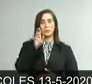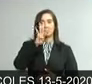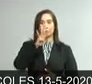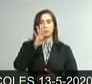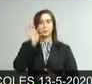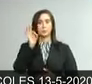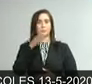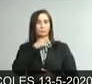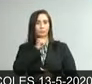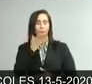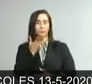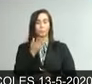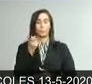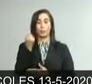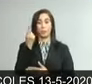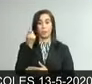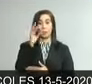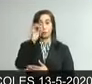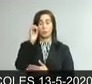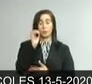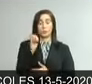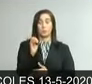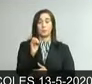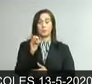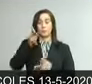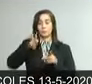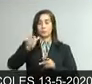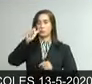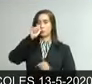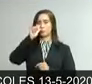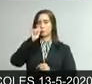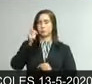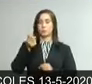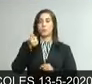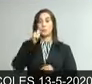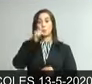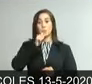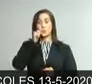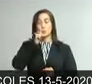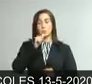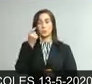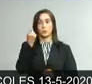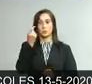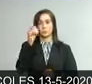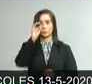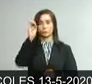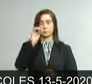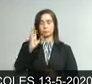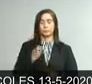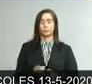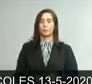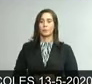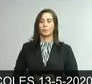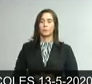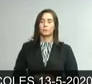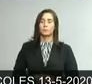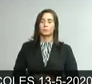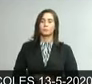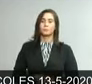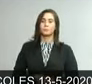y los 11% de los intoxicados son mujeres. Las defunciones,